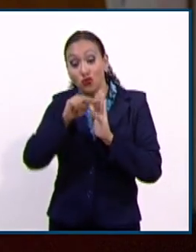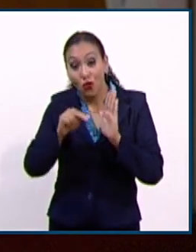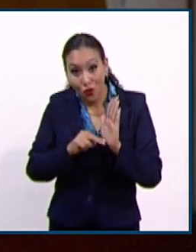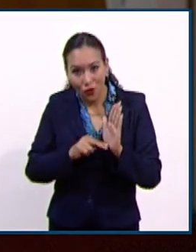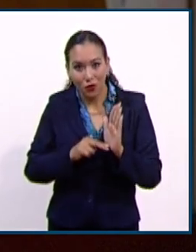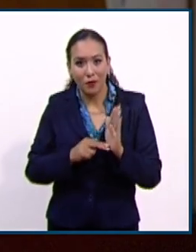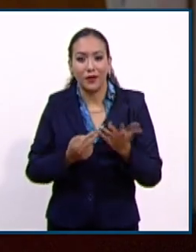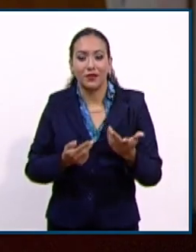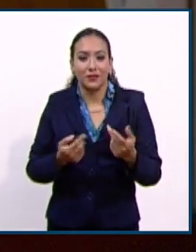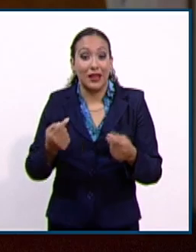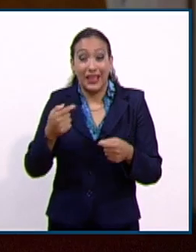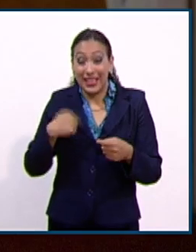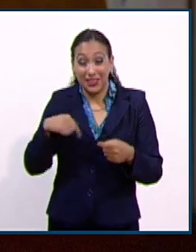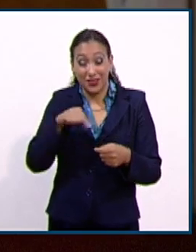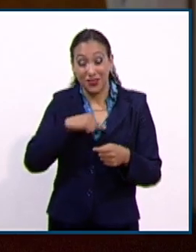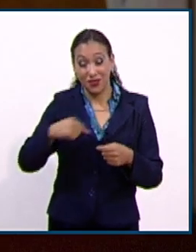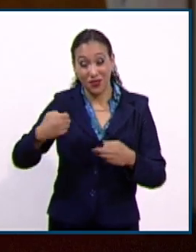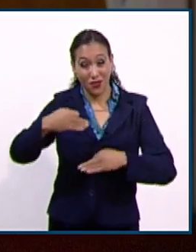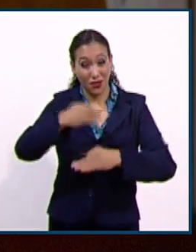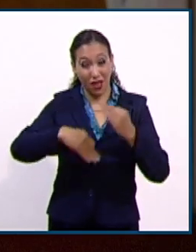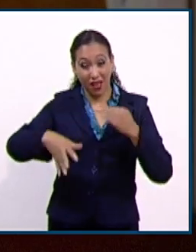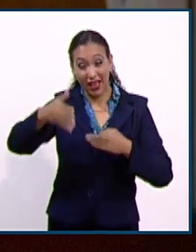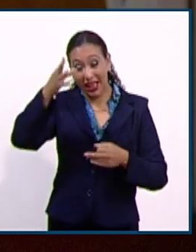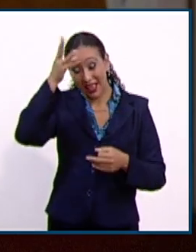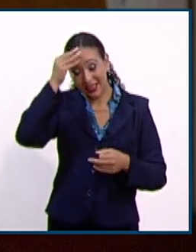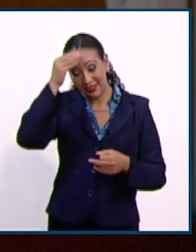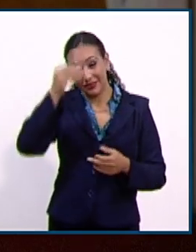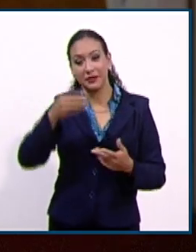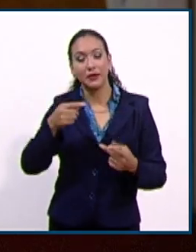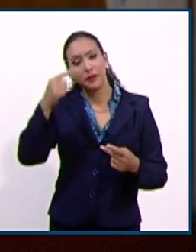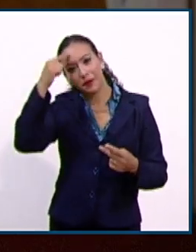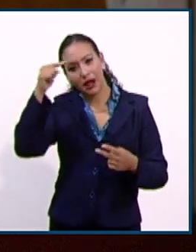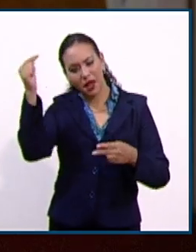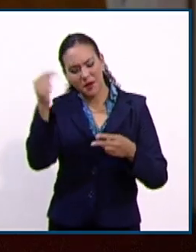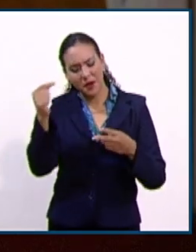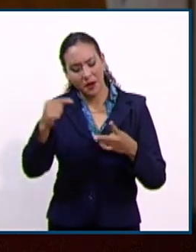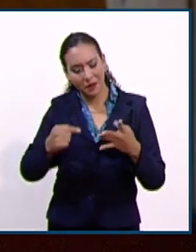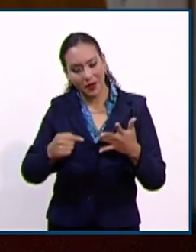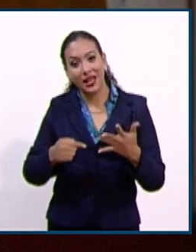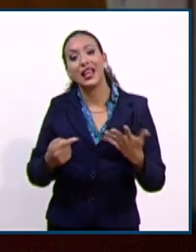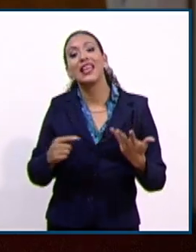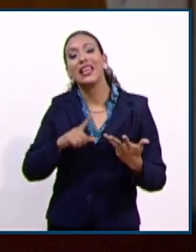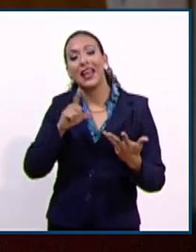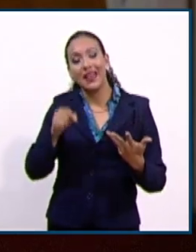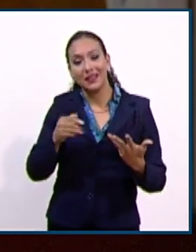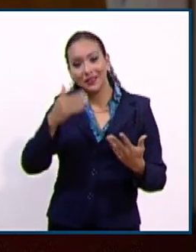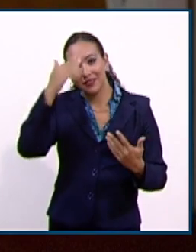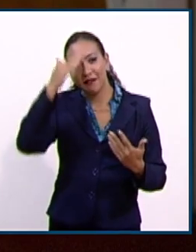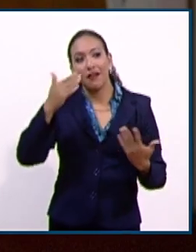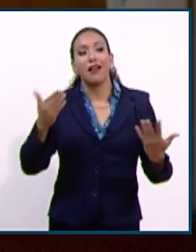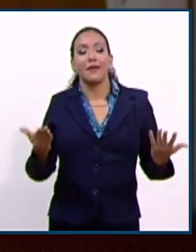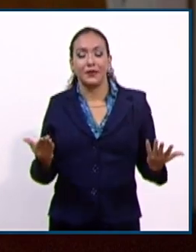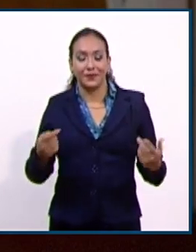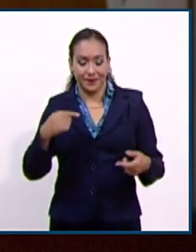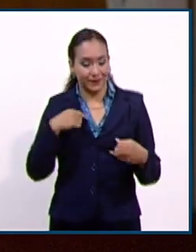normas administrativas para poder determinar qué es lo que está incidiendo a la persona. Nuestro